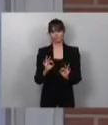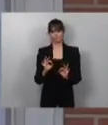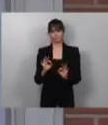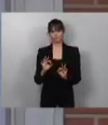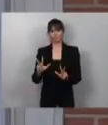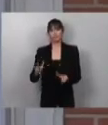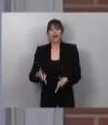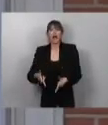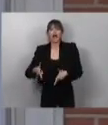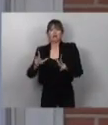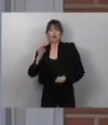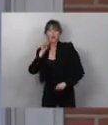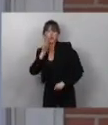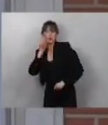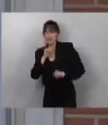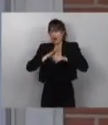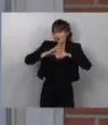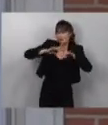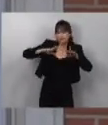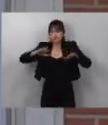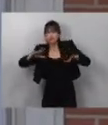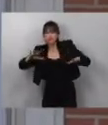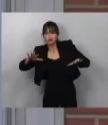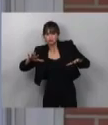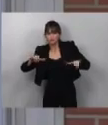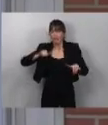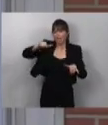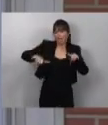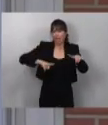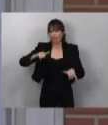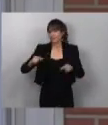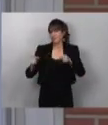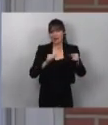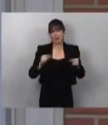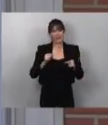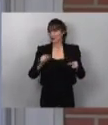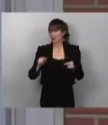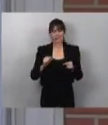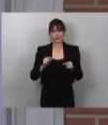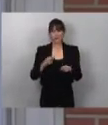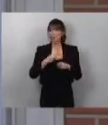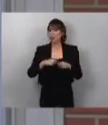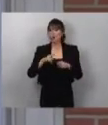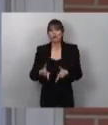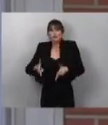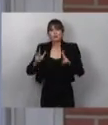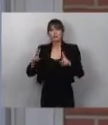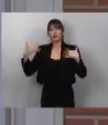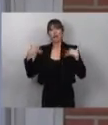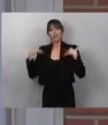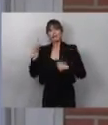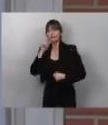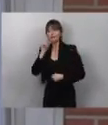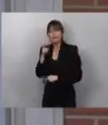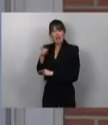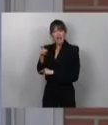Esta bueno primero la carta los 5 días ahora la decisión Sonic yo creo que en el fondo lo que ha querido dar es como Porque además analizaba